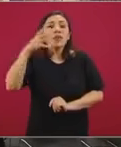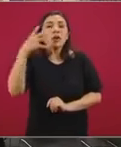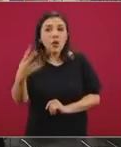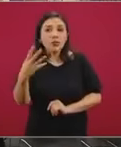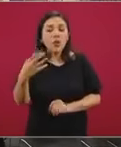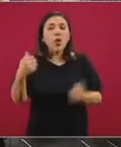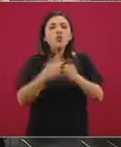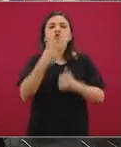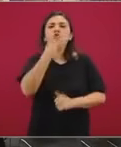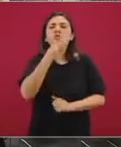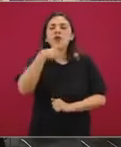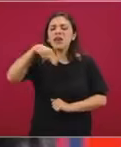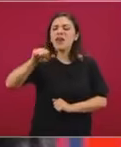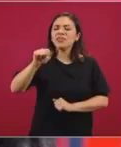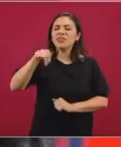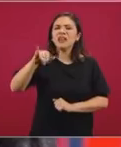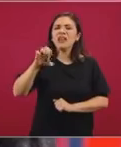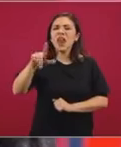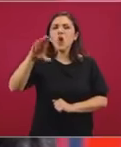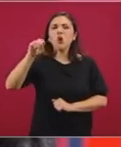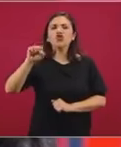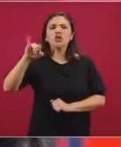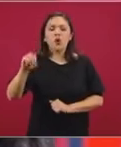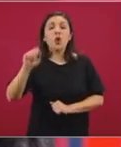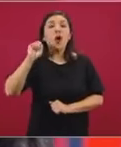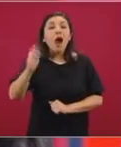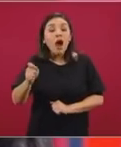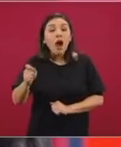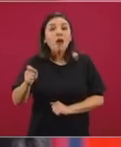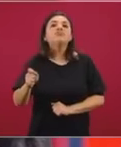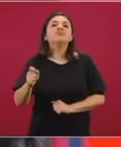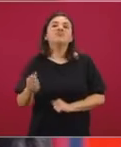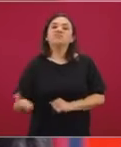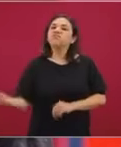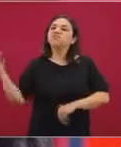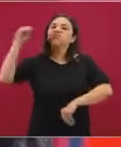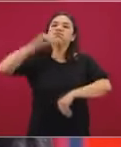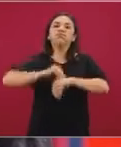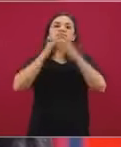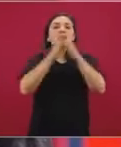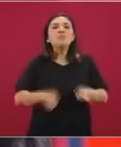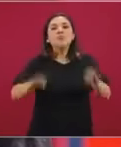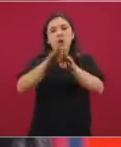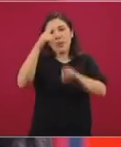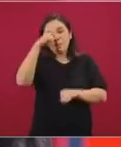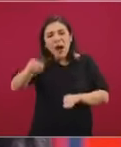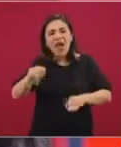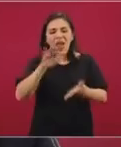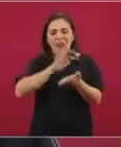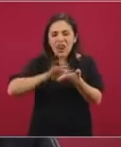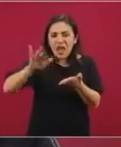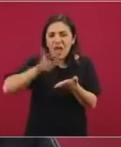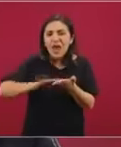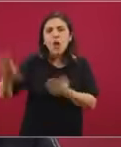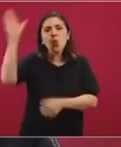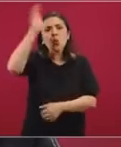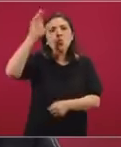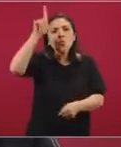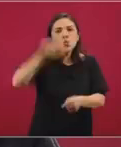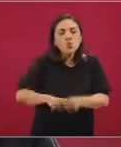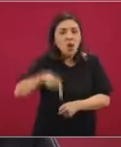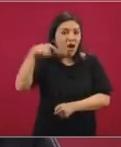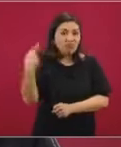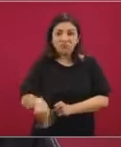1934 por don Daniel Cosío Villegas y ha sido un pilar fundamental de la promoción de la lectura, de la cultura